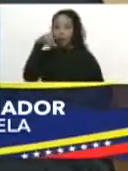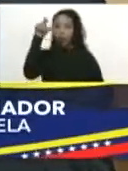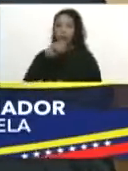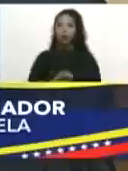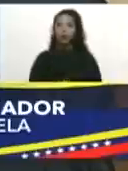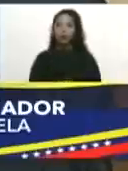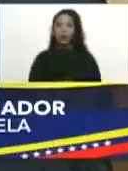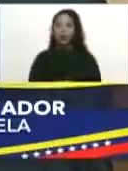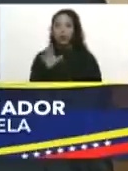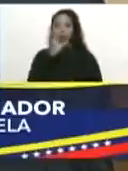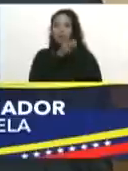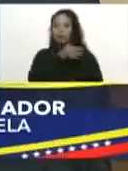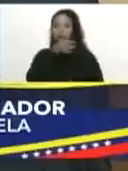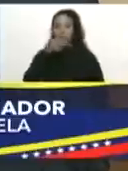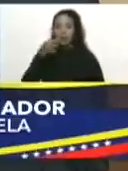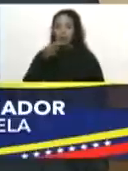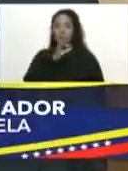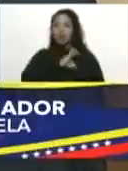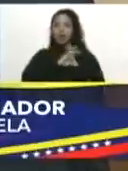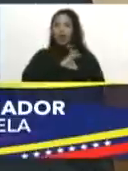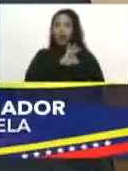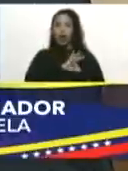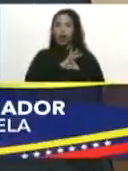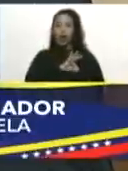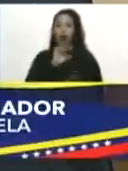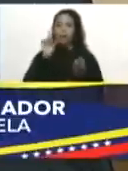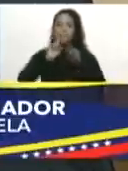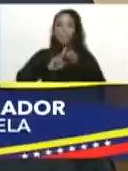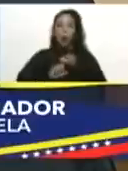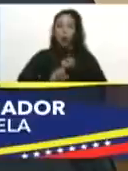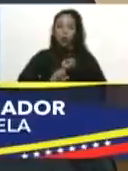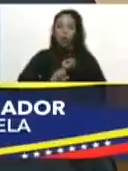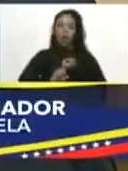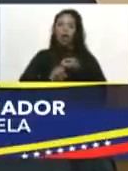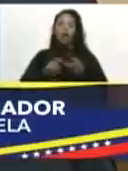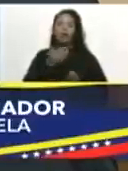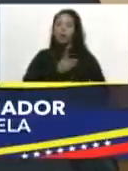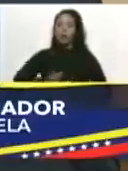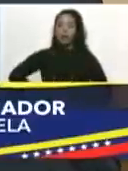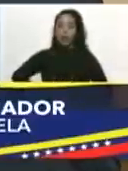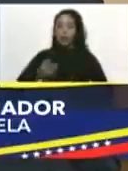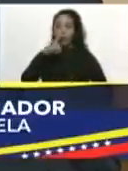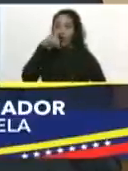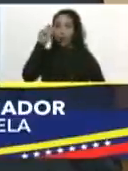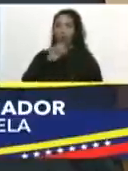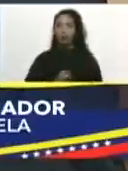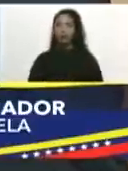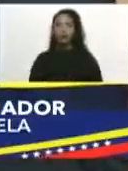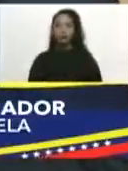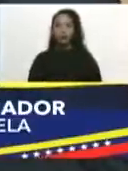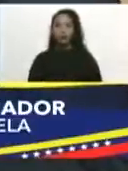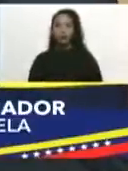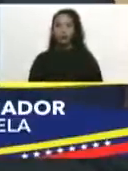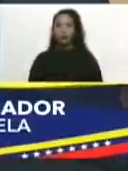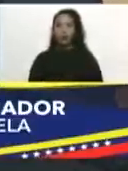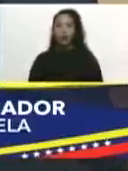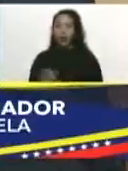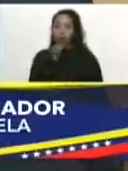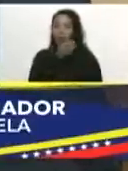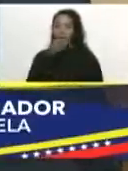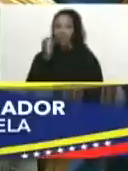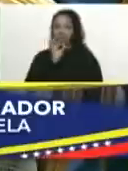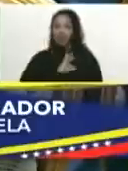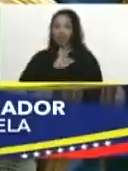diputada Celia Flores, querida primera combatiente. Excelentísima doctora